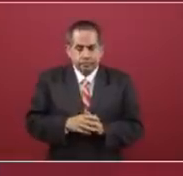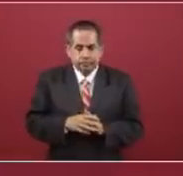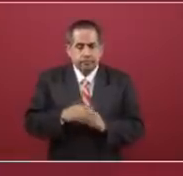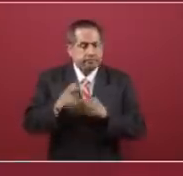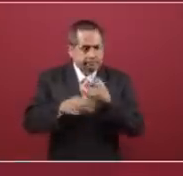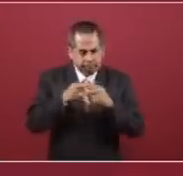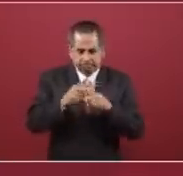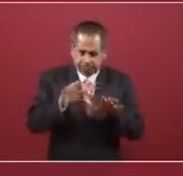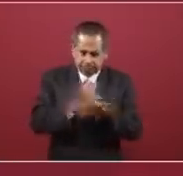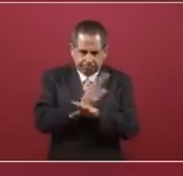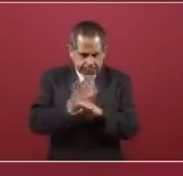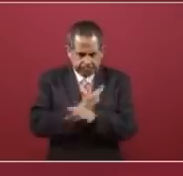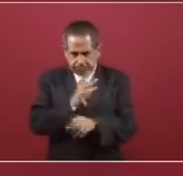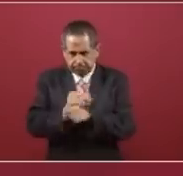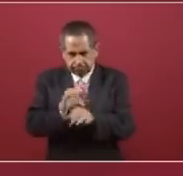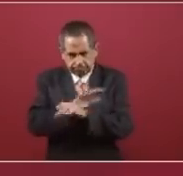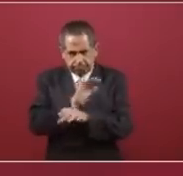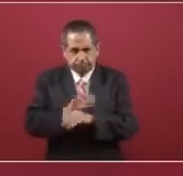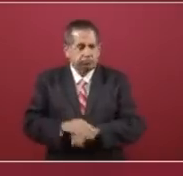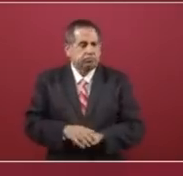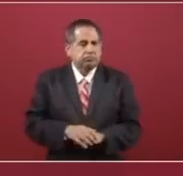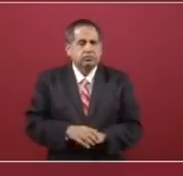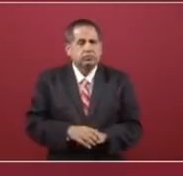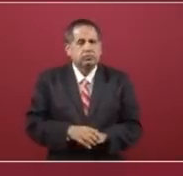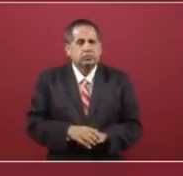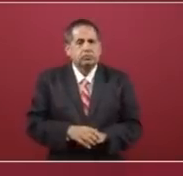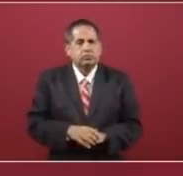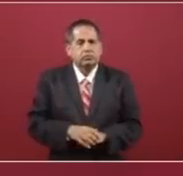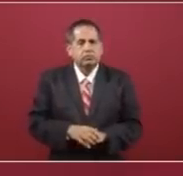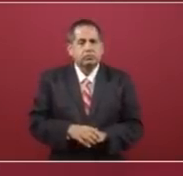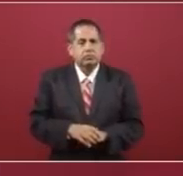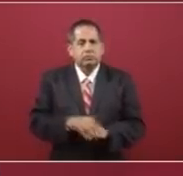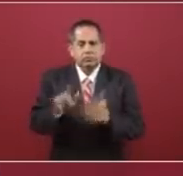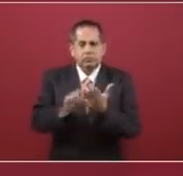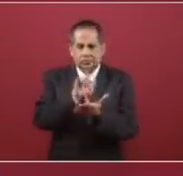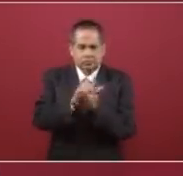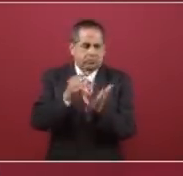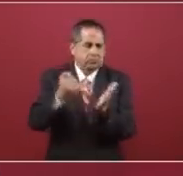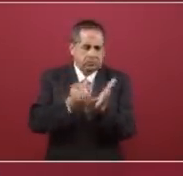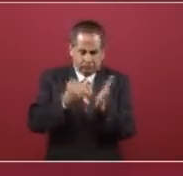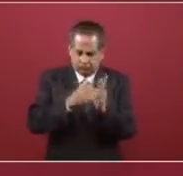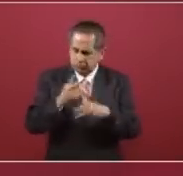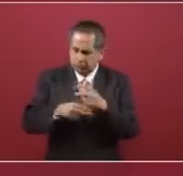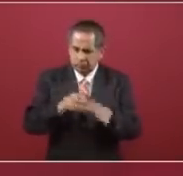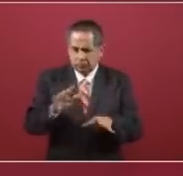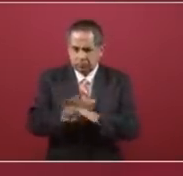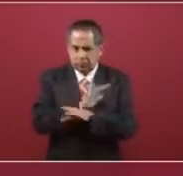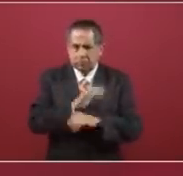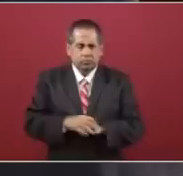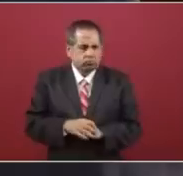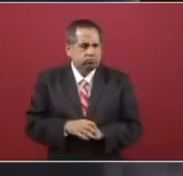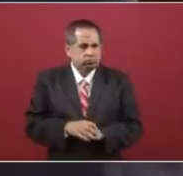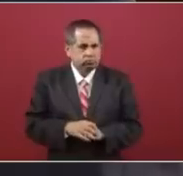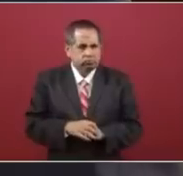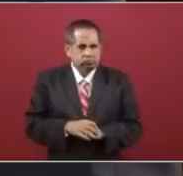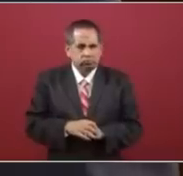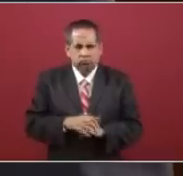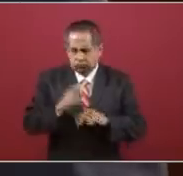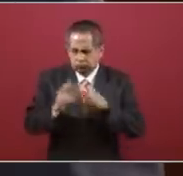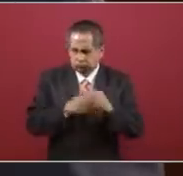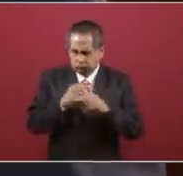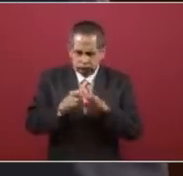a modificar eh leyes fiscales, que íbamos a